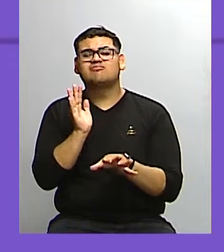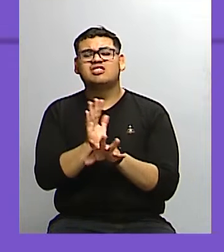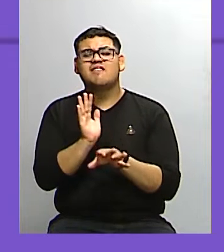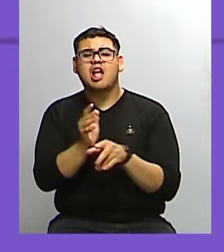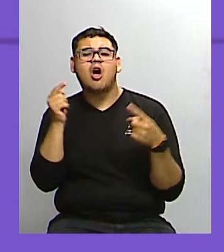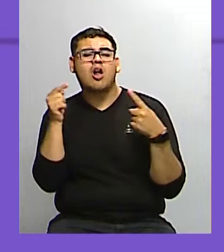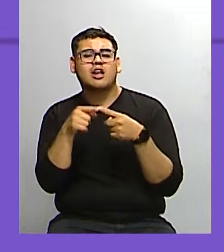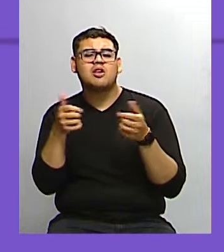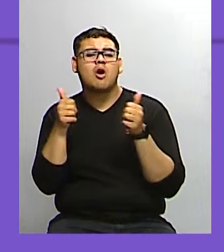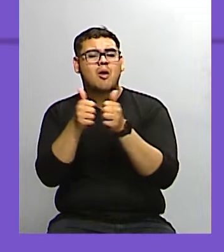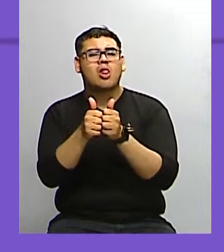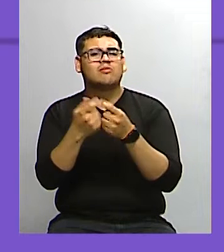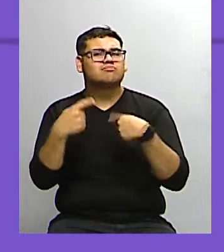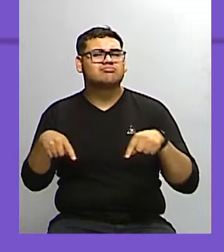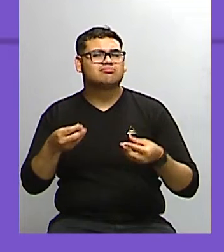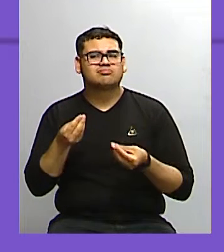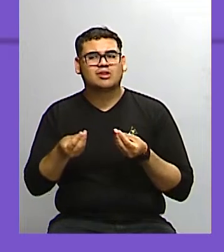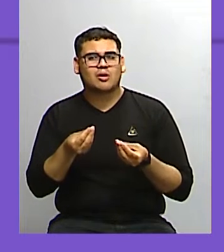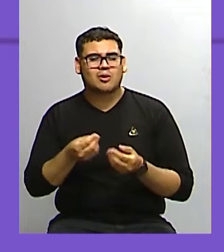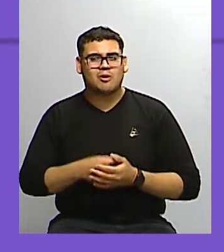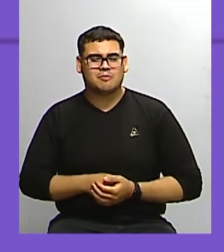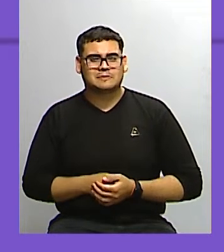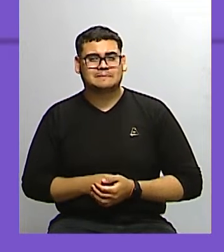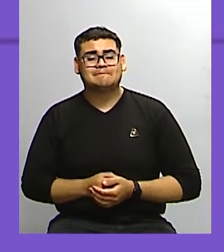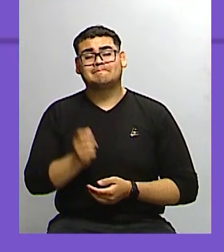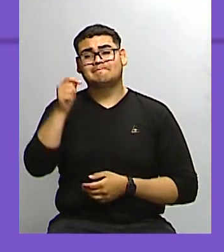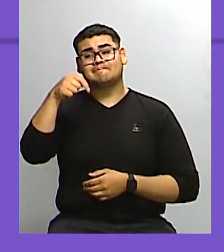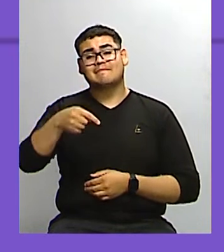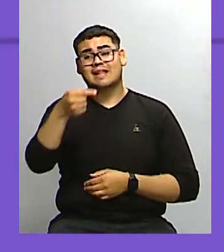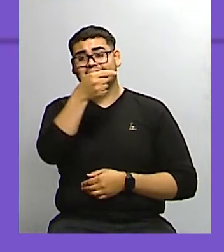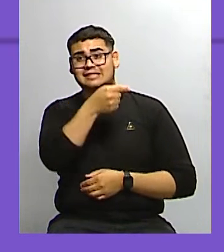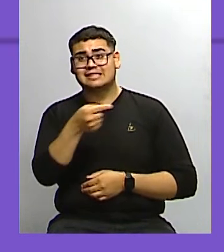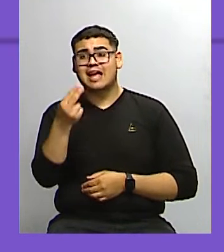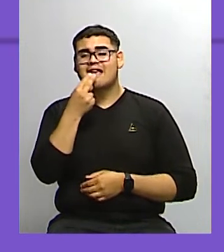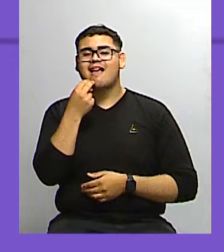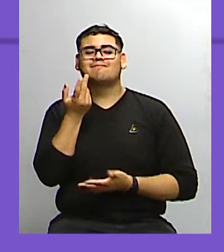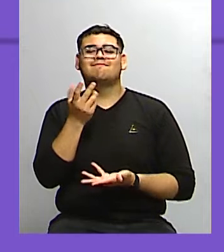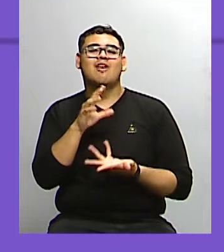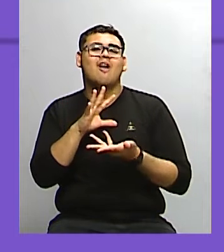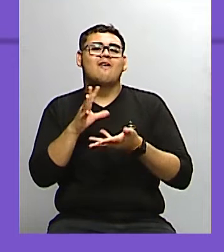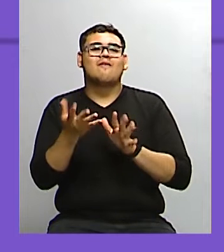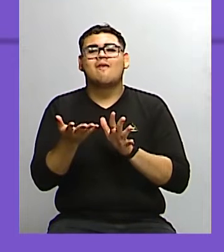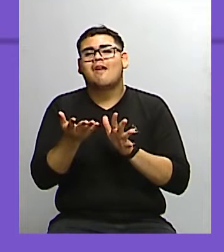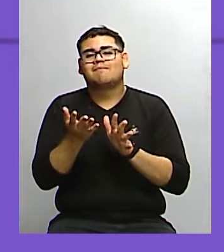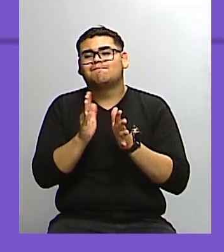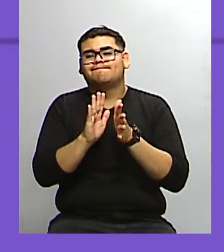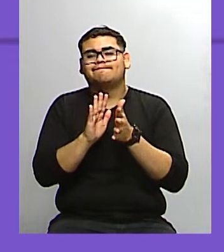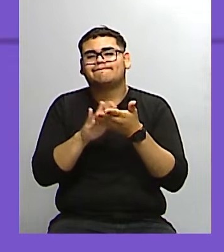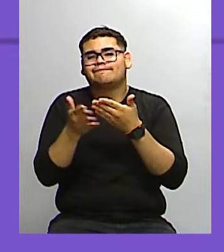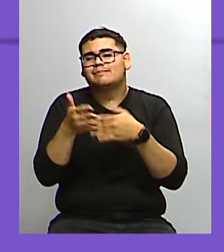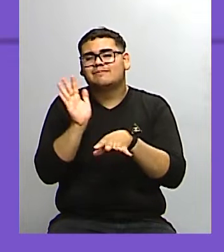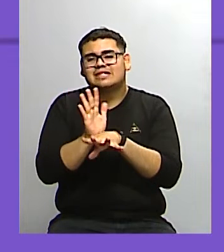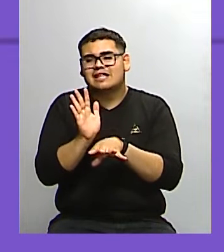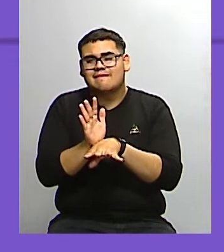se pretende que durante esta semana, que en realidad la Semana Rosa es simbólica, porque claro, las Semanas Rosas deben ser todo el